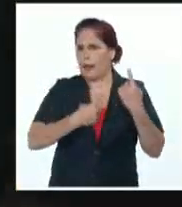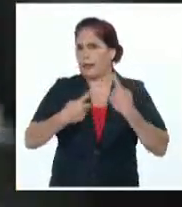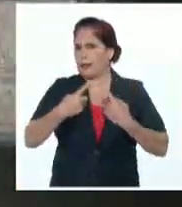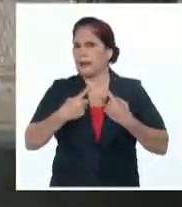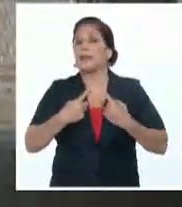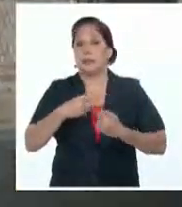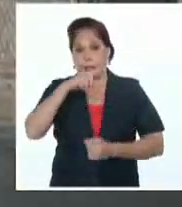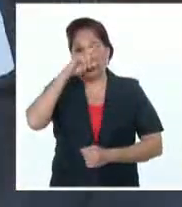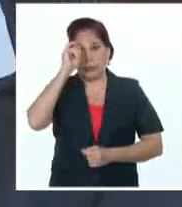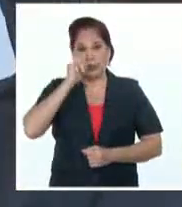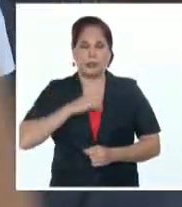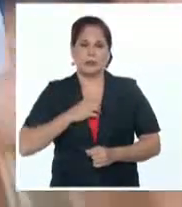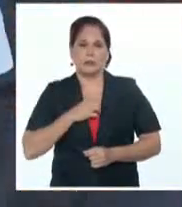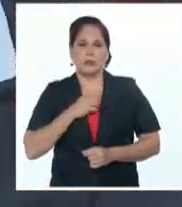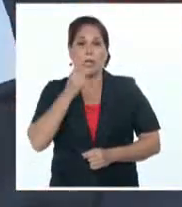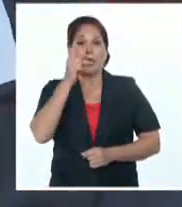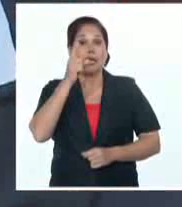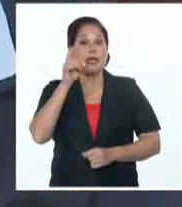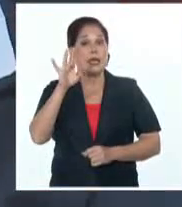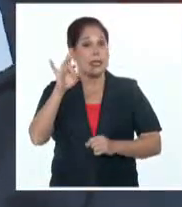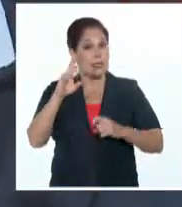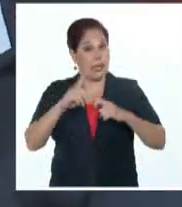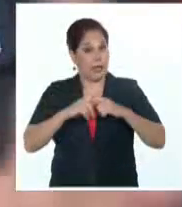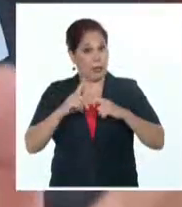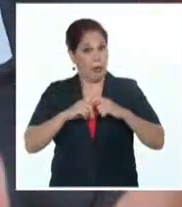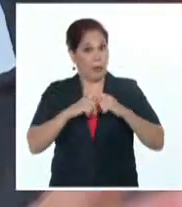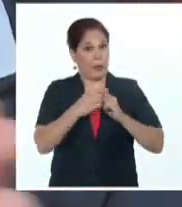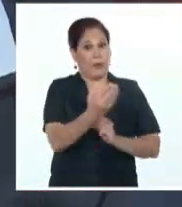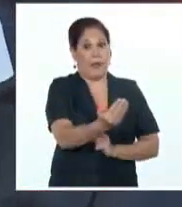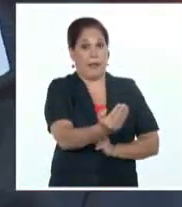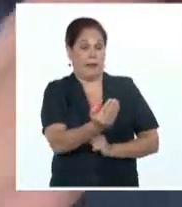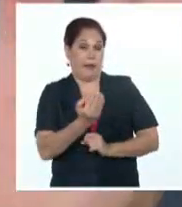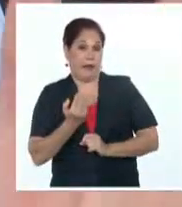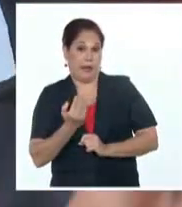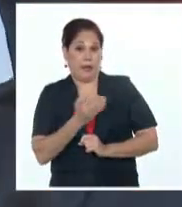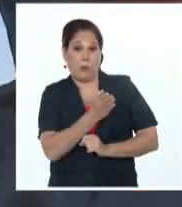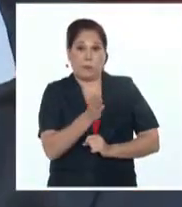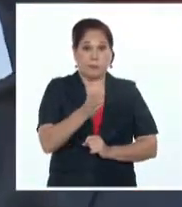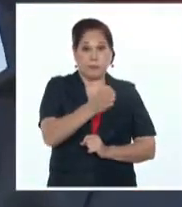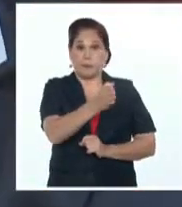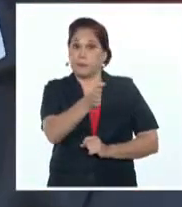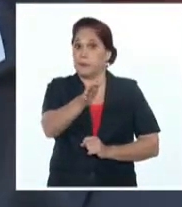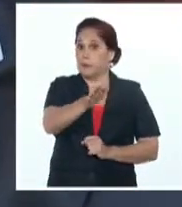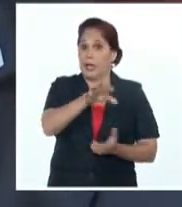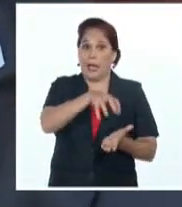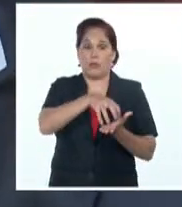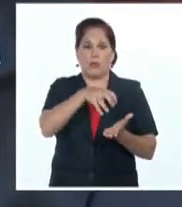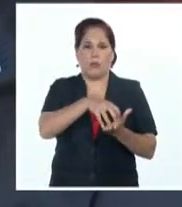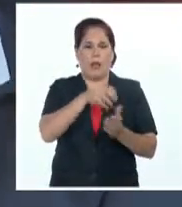Es alrededor de 15 kilómetros y de regreso atraviesa toda la ciudad.